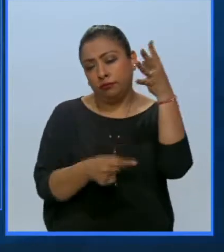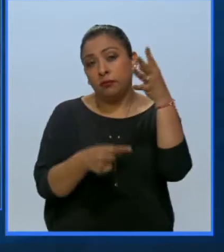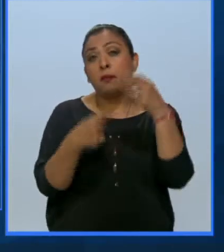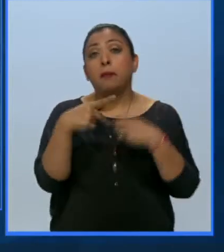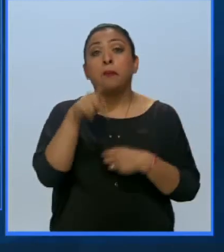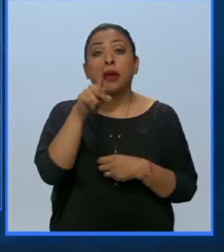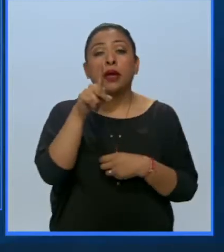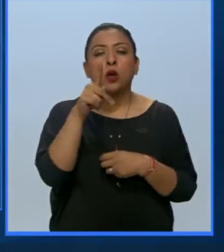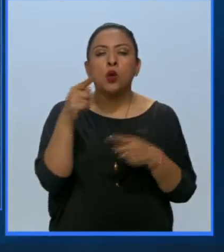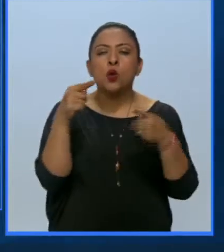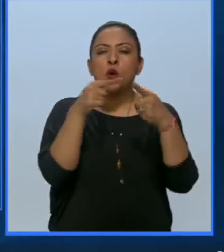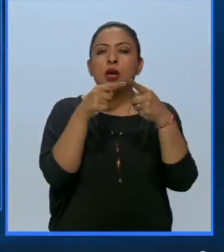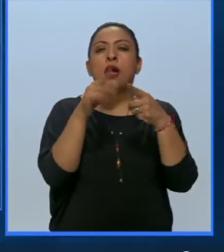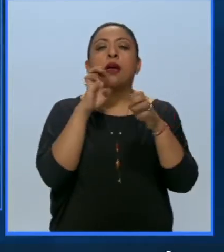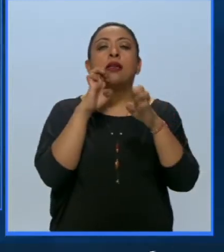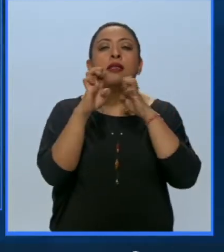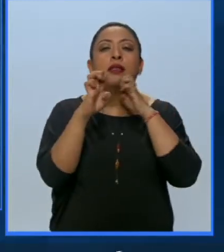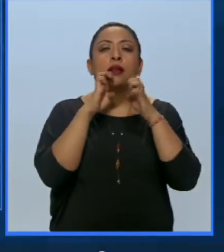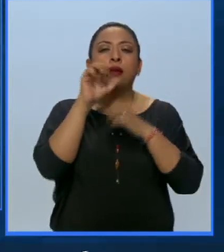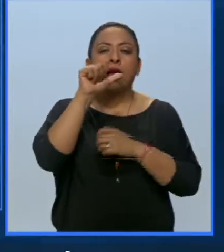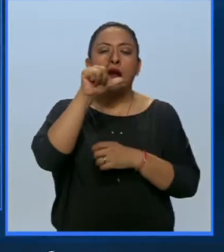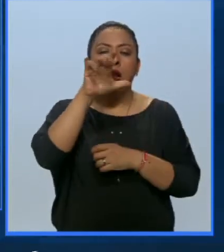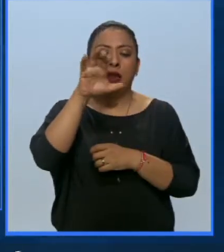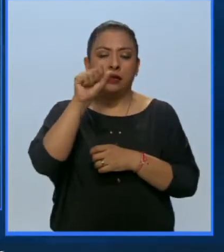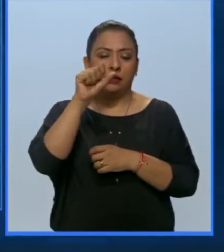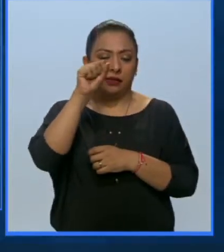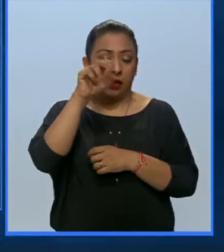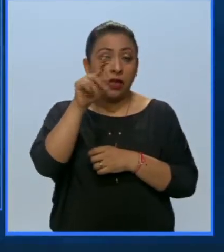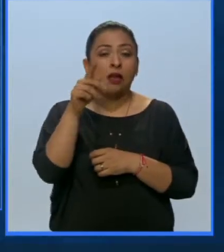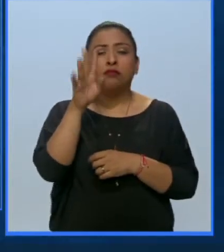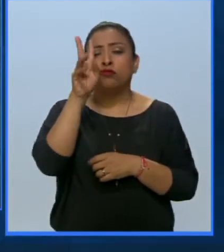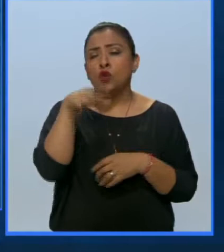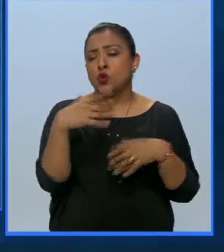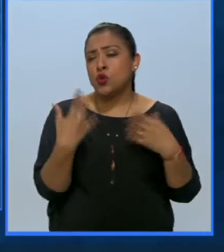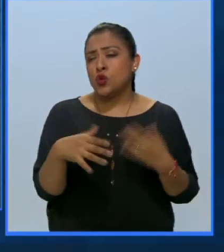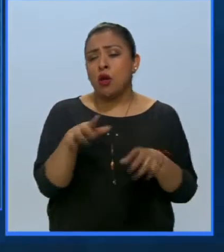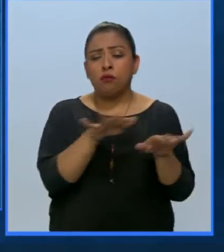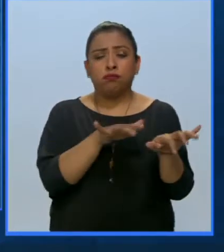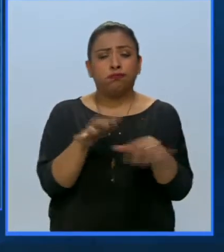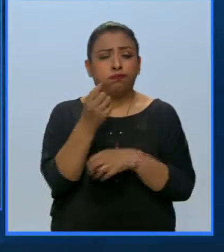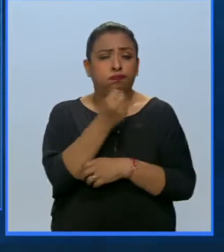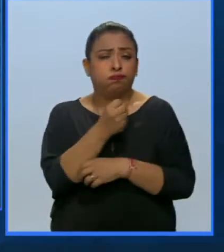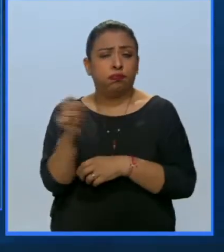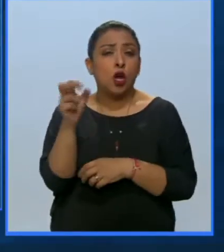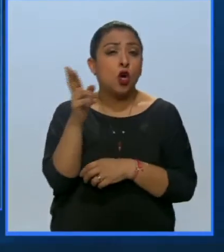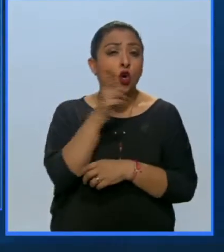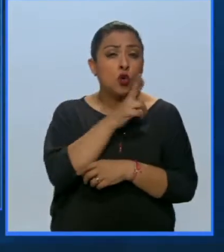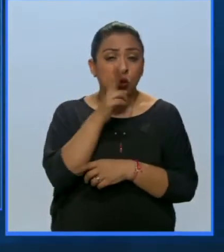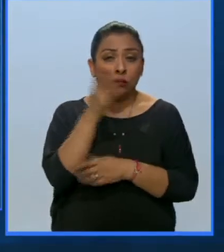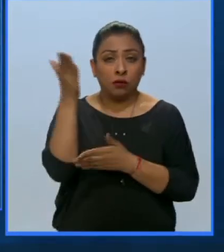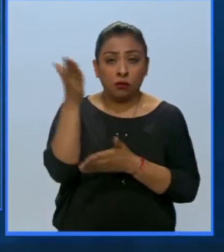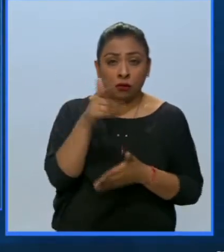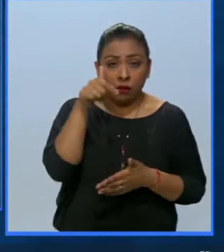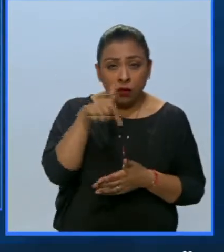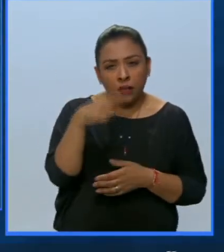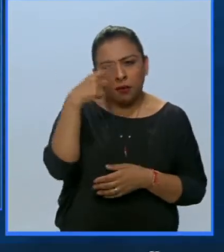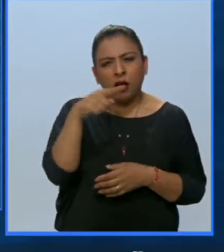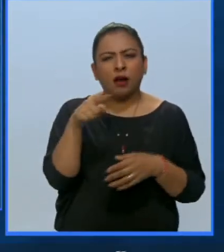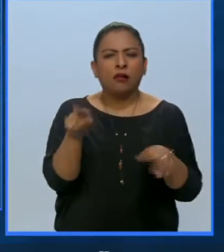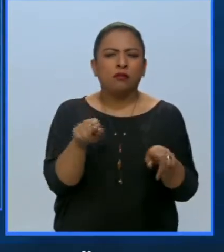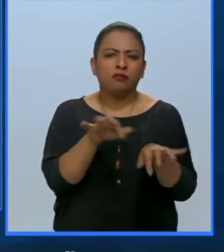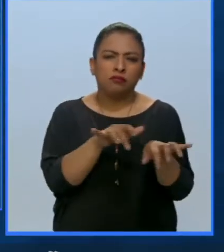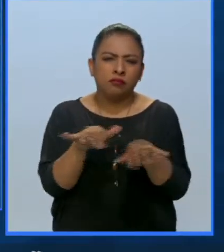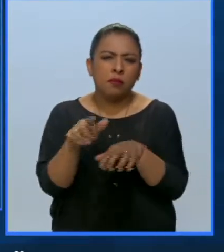pero entre ellas una entrevista con Alexei Volodin, un extraordinario pianista ruso que ha estado aquí para interpretar lo mismo